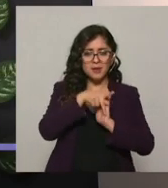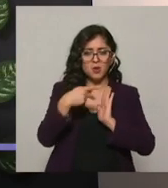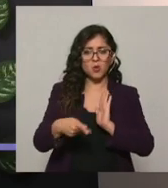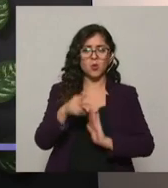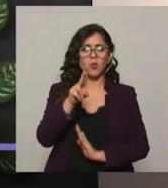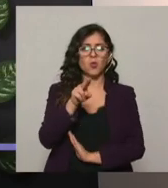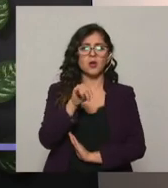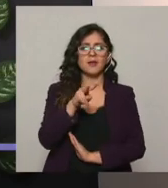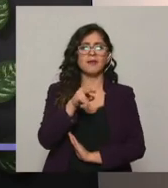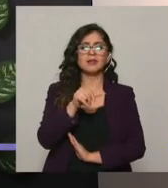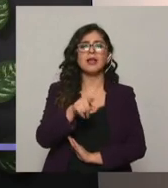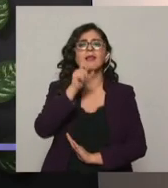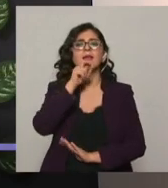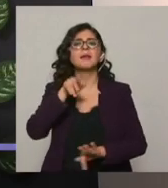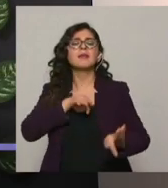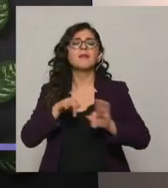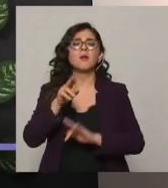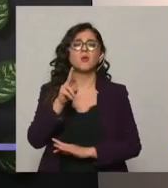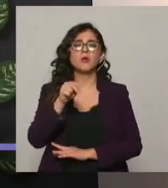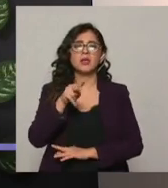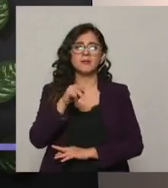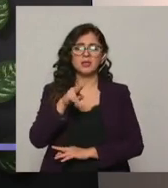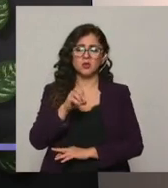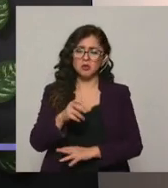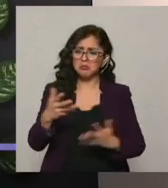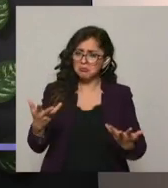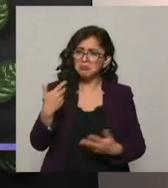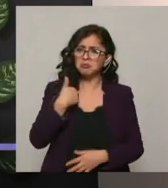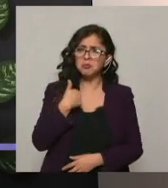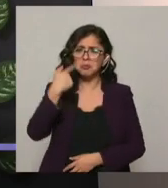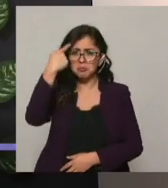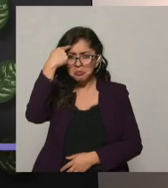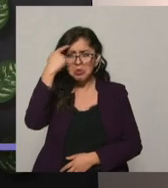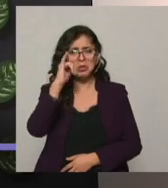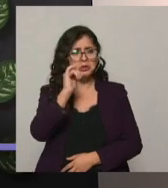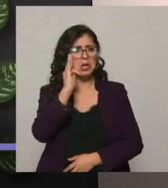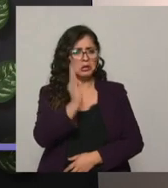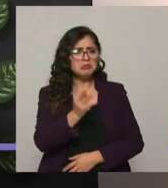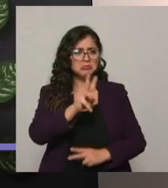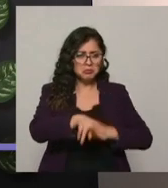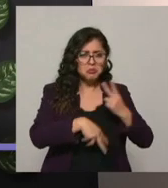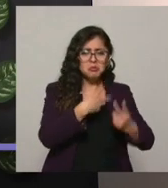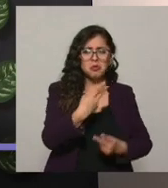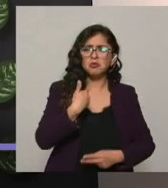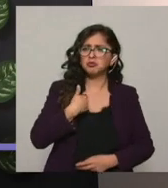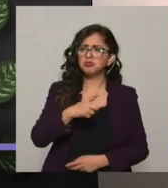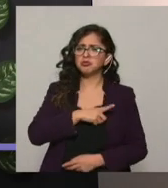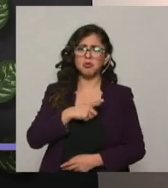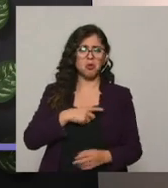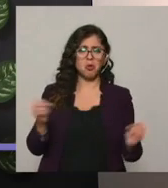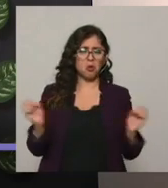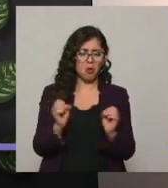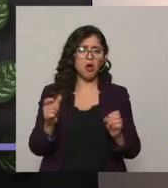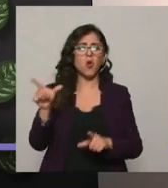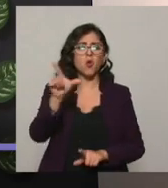en Univisión también, entonces por eso accedo, ¿no? Porque no iba sola. Esto pasa un lunes, nos sentamos, todo tranquilo, la mesa de debate se